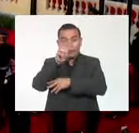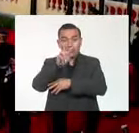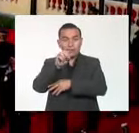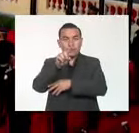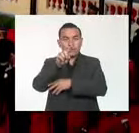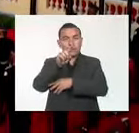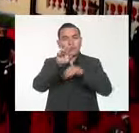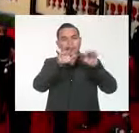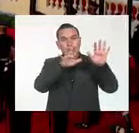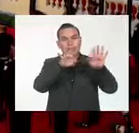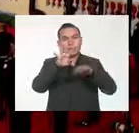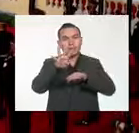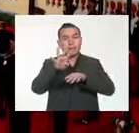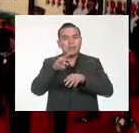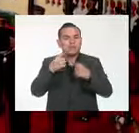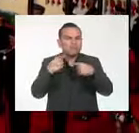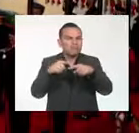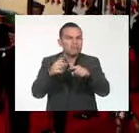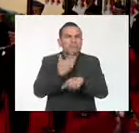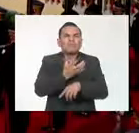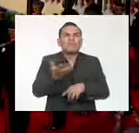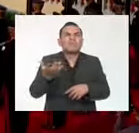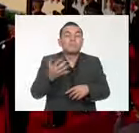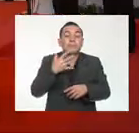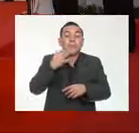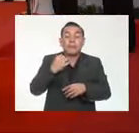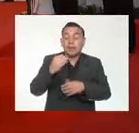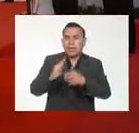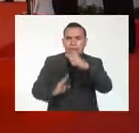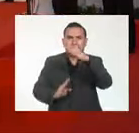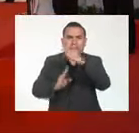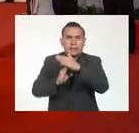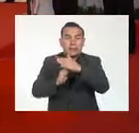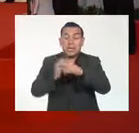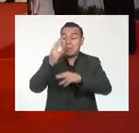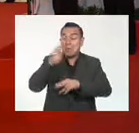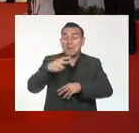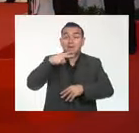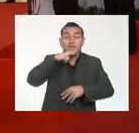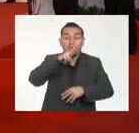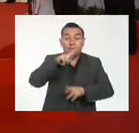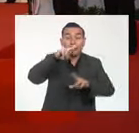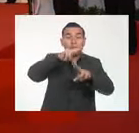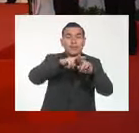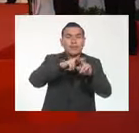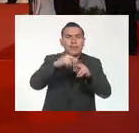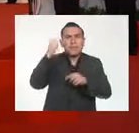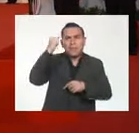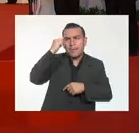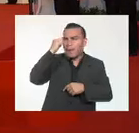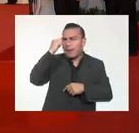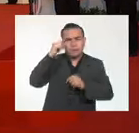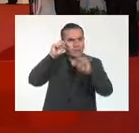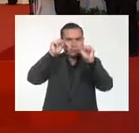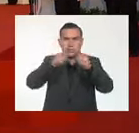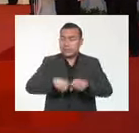hemos detenido. Somos la generación que terminó con el círculo vicioso que nos hacía creer que no